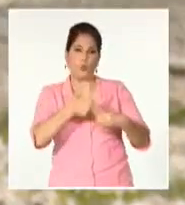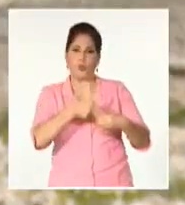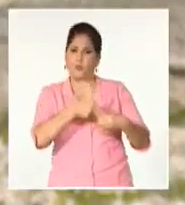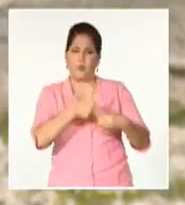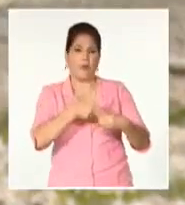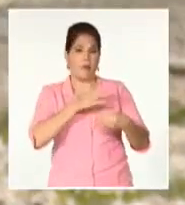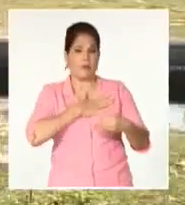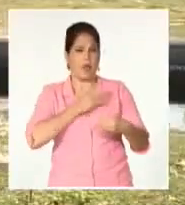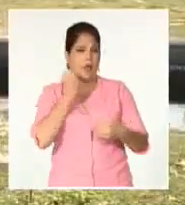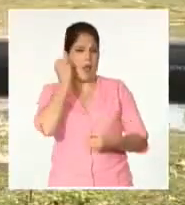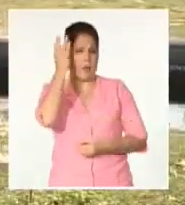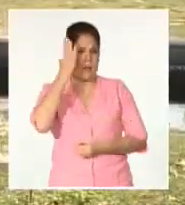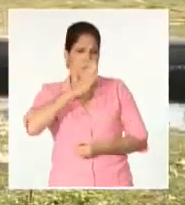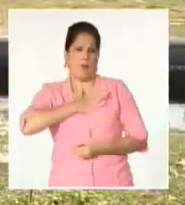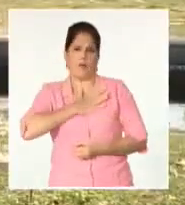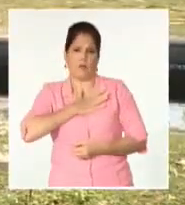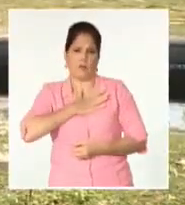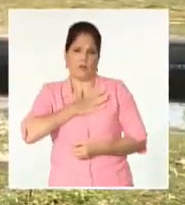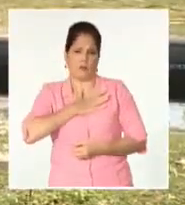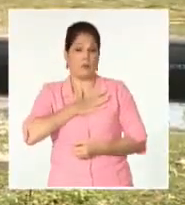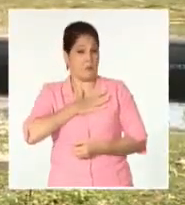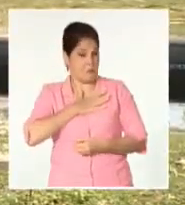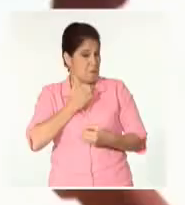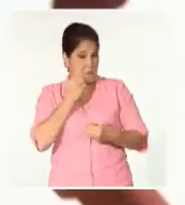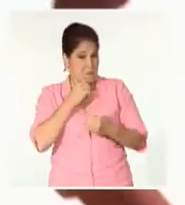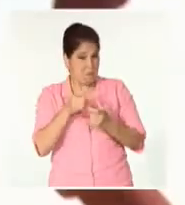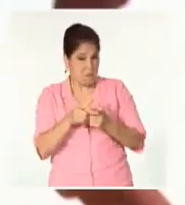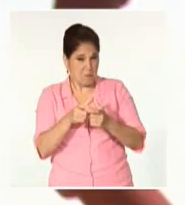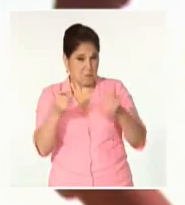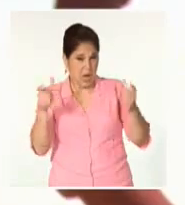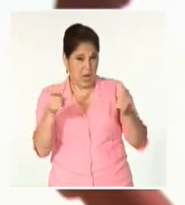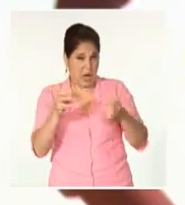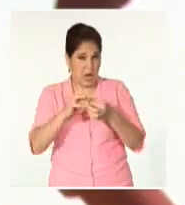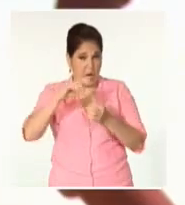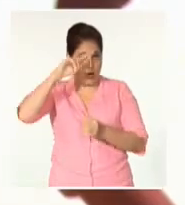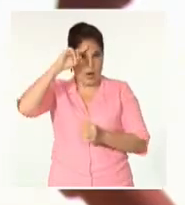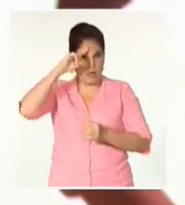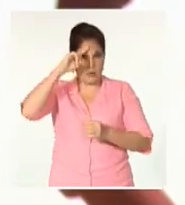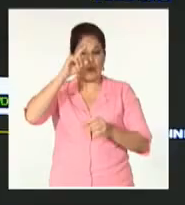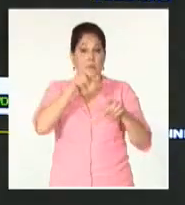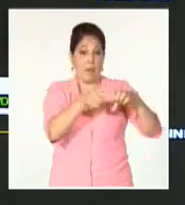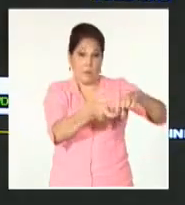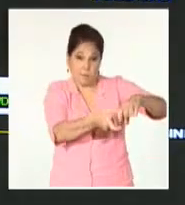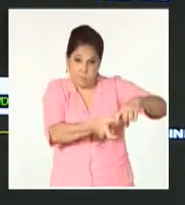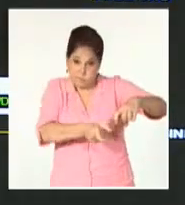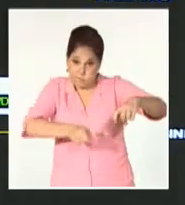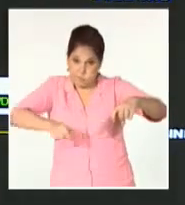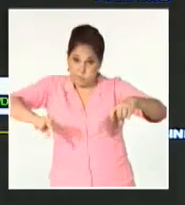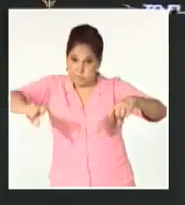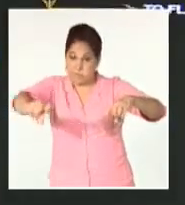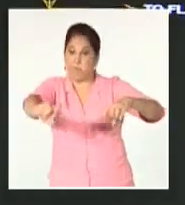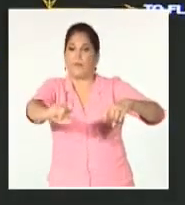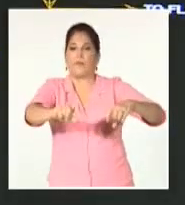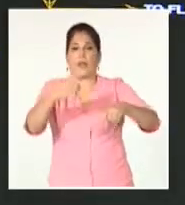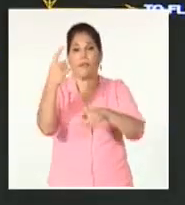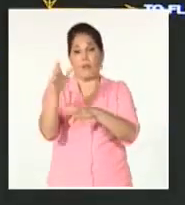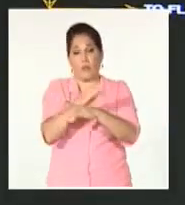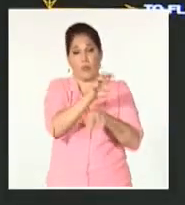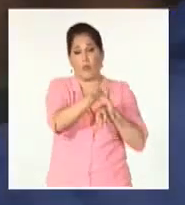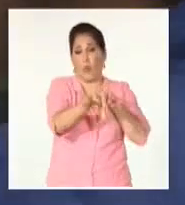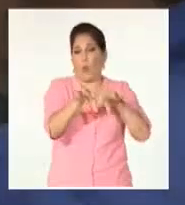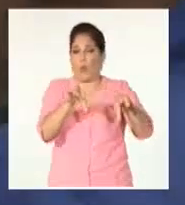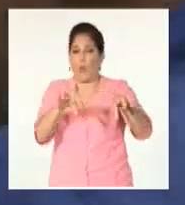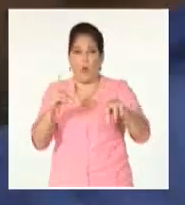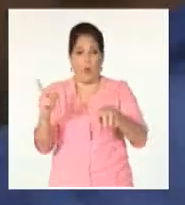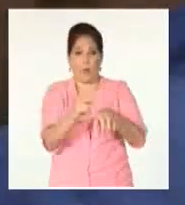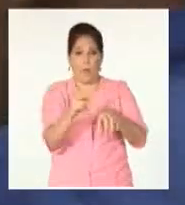muy importante este aporte. El incremento de volúmenes de gas para las plantas de Puerto Escondido y Boca de Jaruco